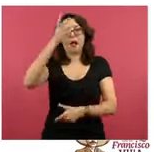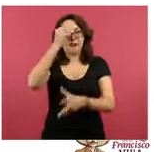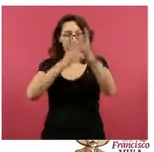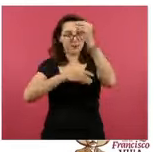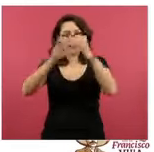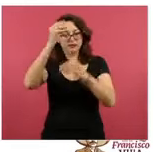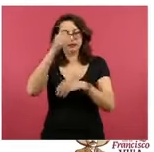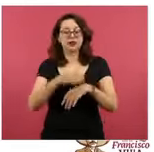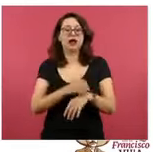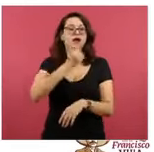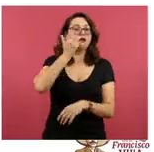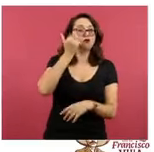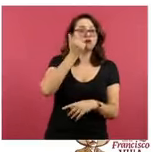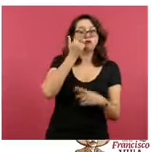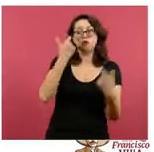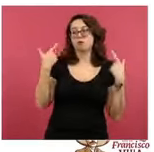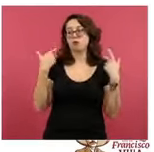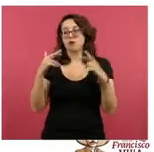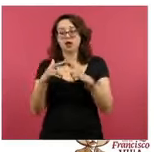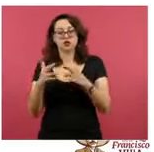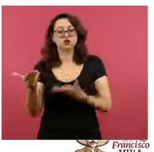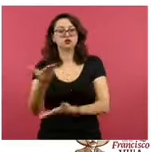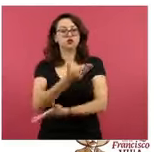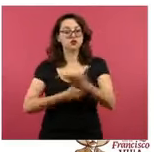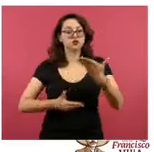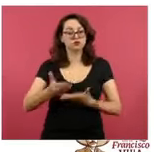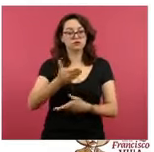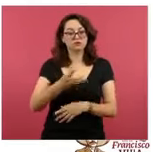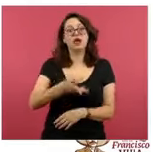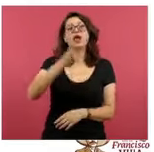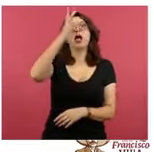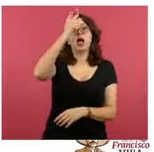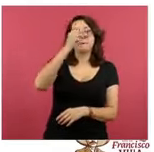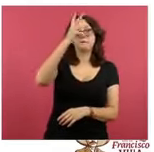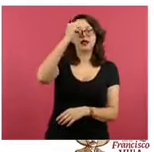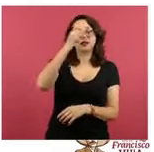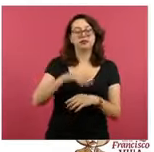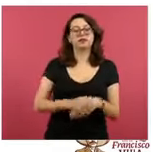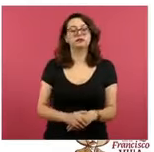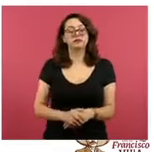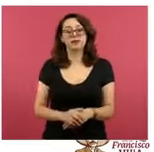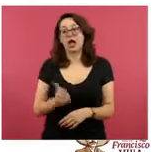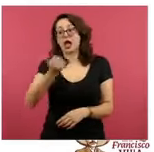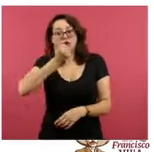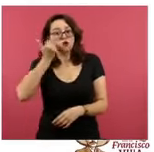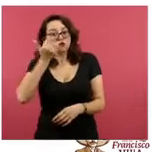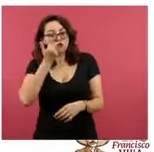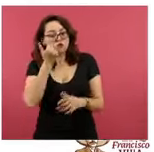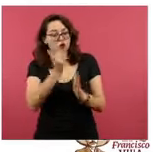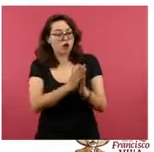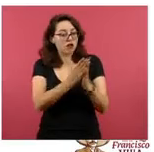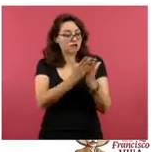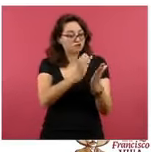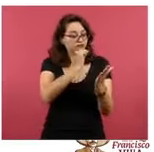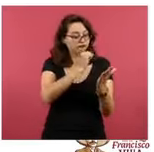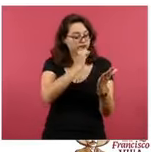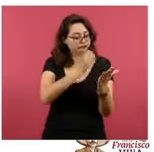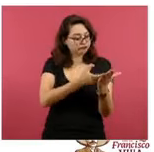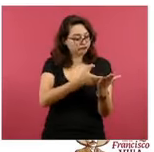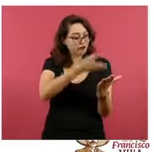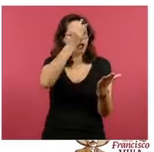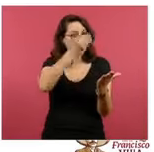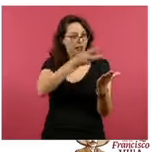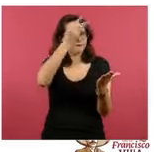iguales, y entre estudiantes, contenidos y problemas de la realidad. Todo aprendizaje requiere